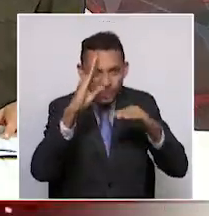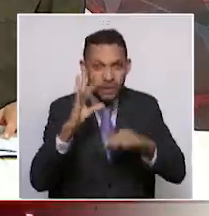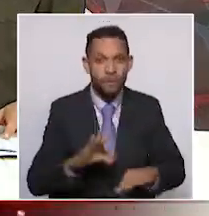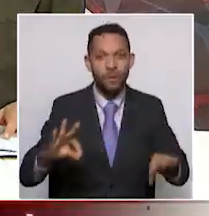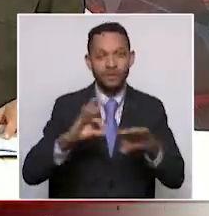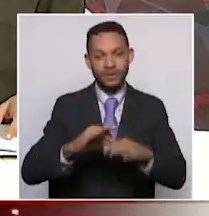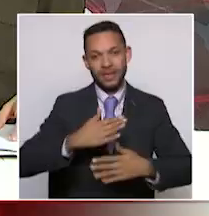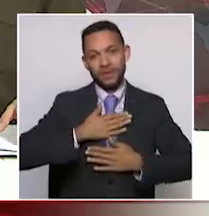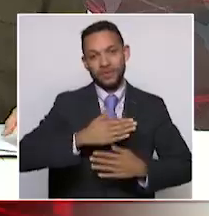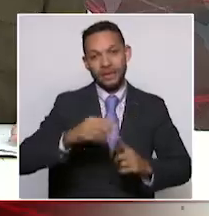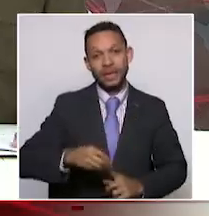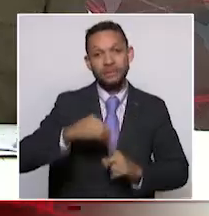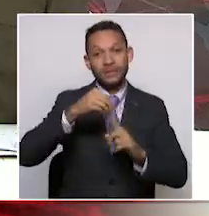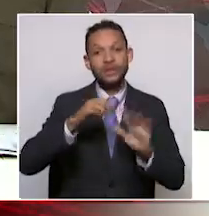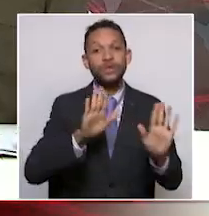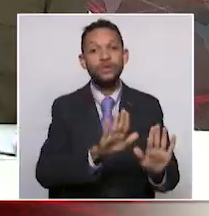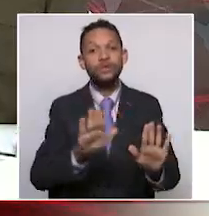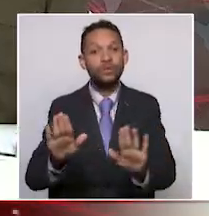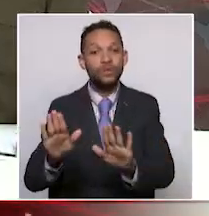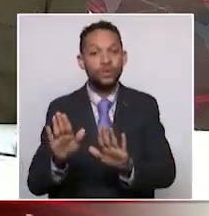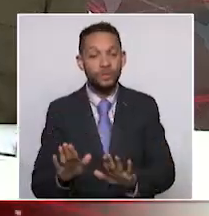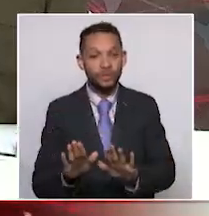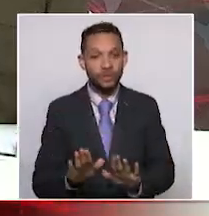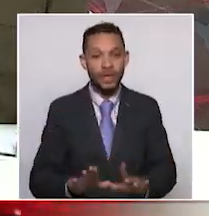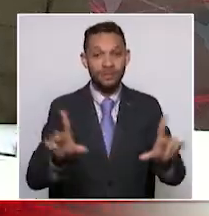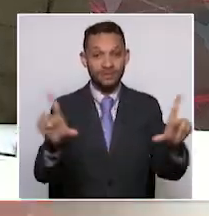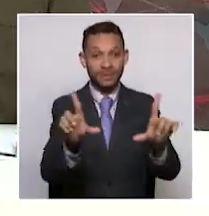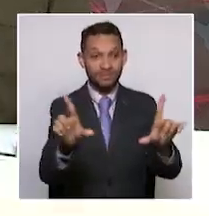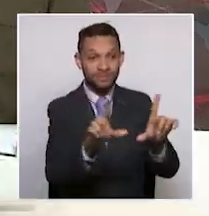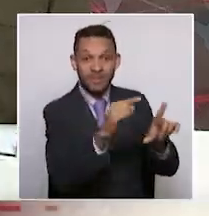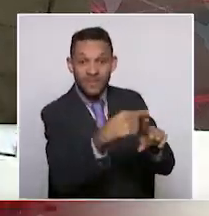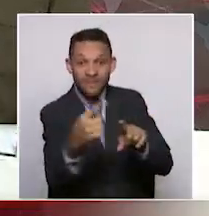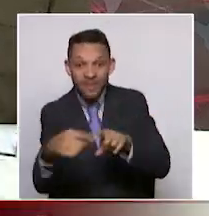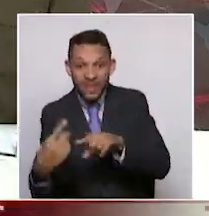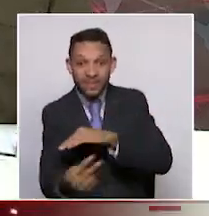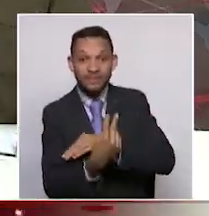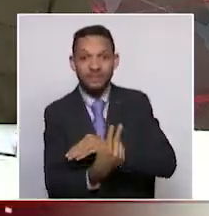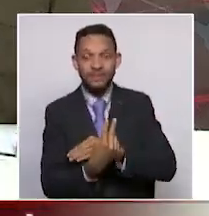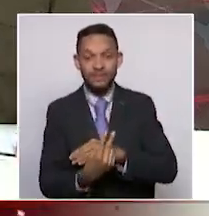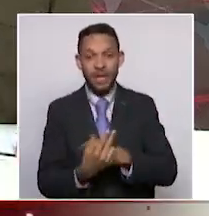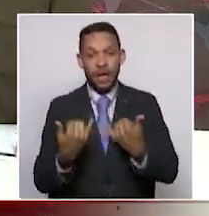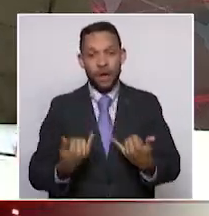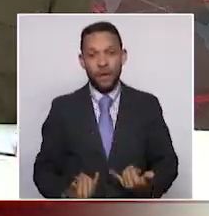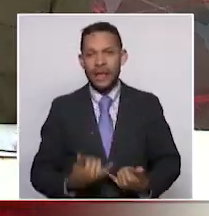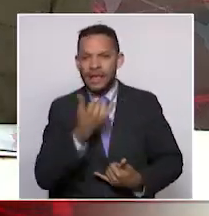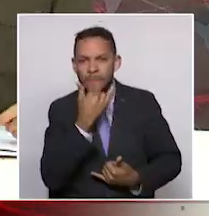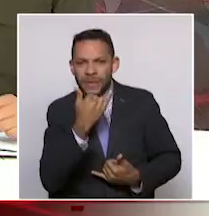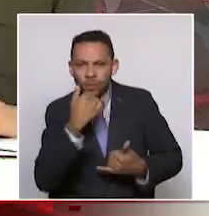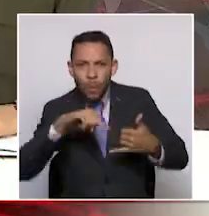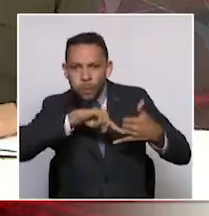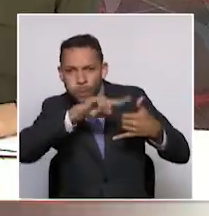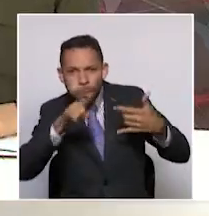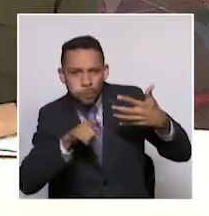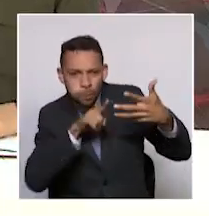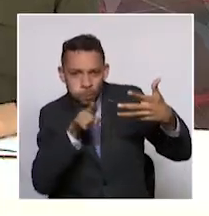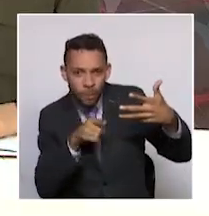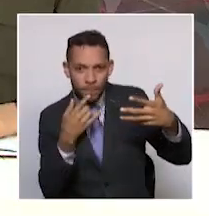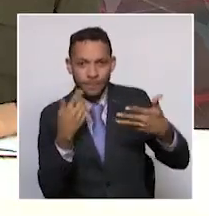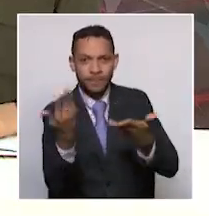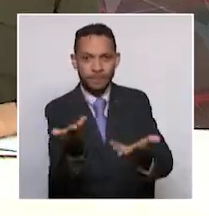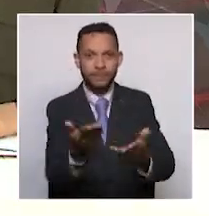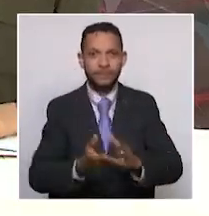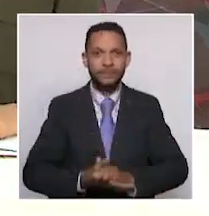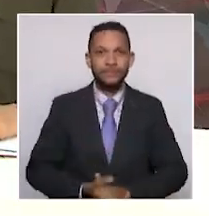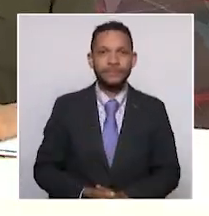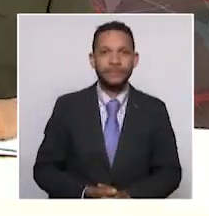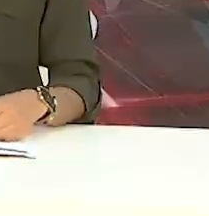para todas las personas que nos siguen a través de los diferentes cable operadores. Los invitamos a ver los titulares de los hechos más importantes del día en Telecafé Noticias.